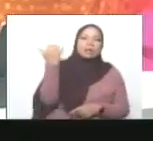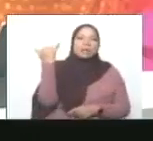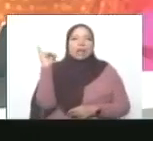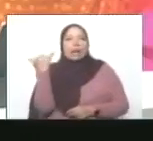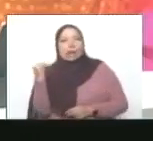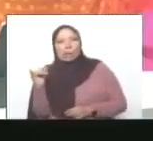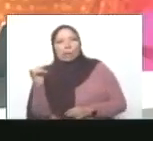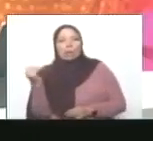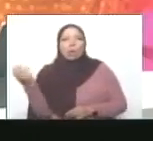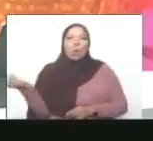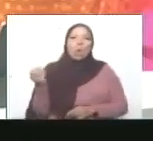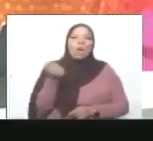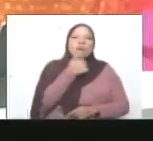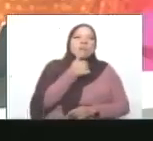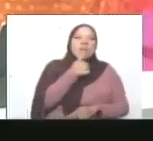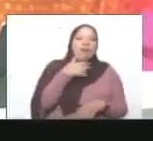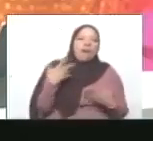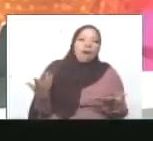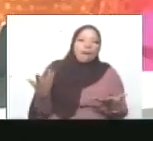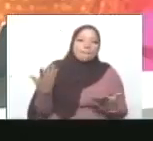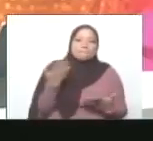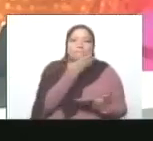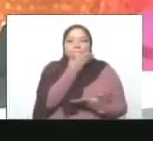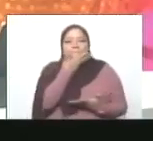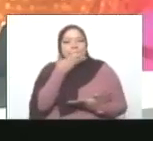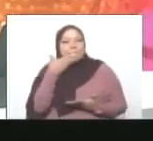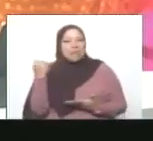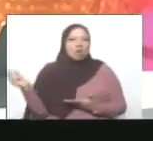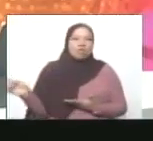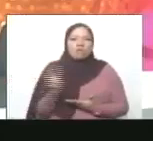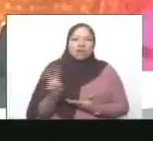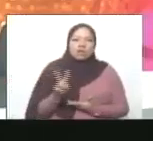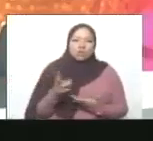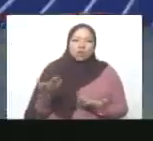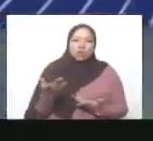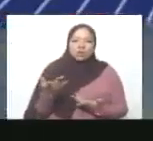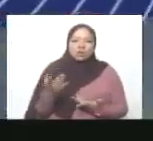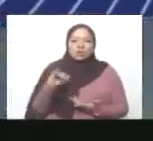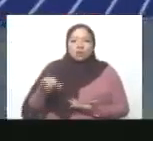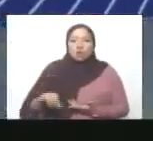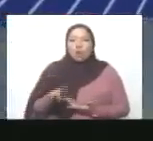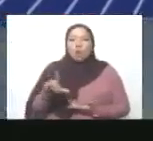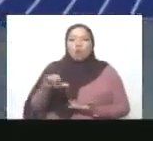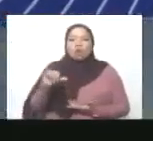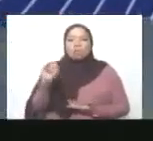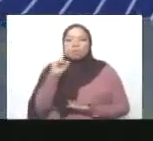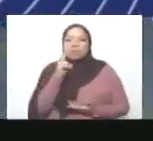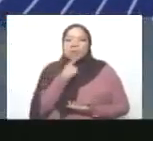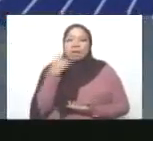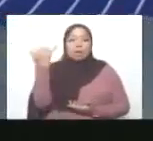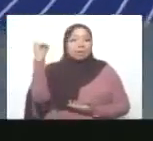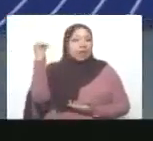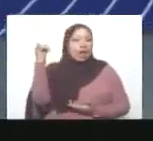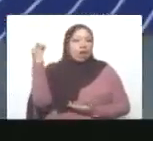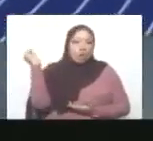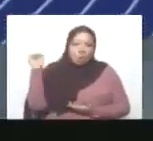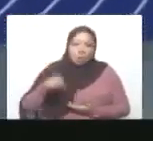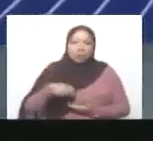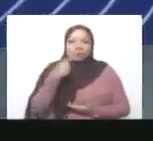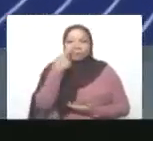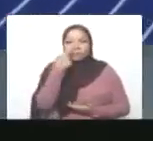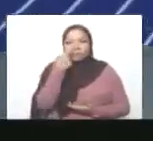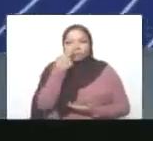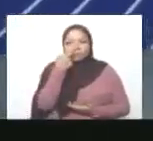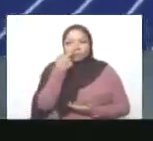aguacate, quién es el mejor aguacate del país. ¿Qué me dice Julio César? Yaracuy. Yaracuy. No, no puede